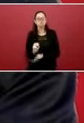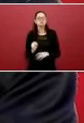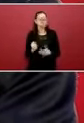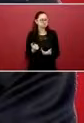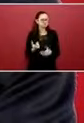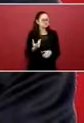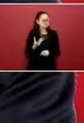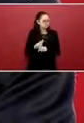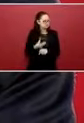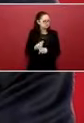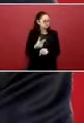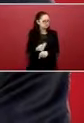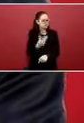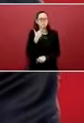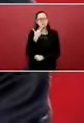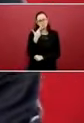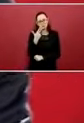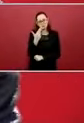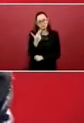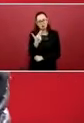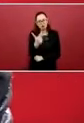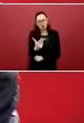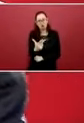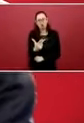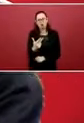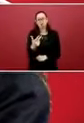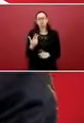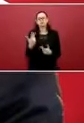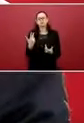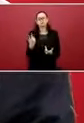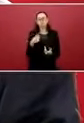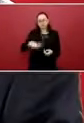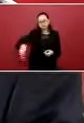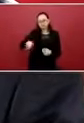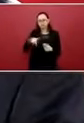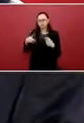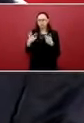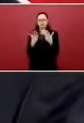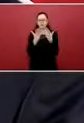mejorar para los que estudian